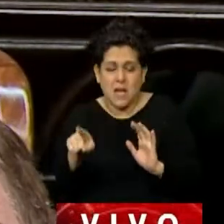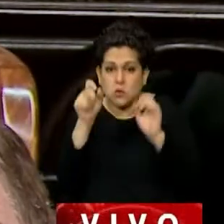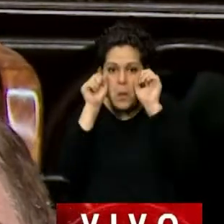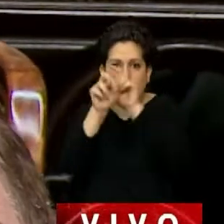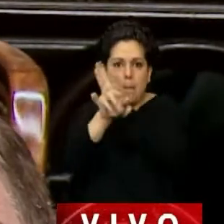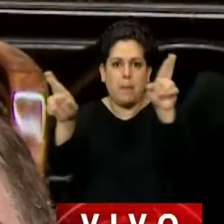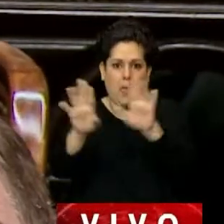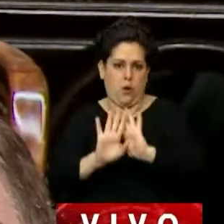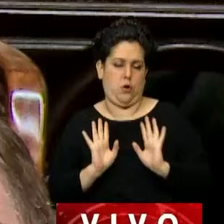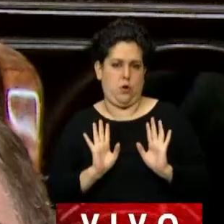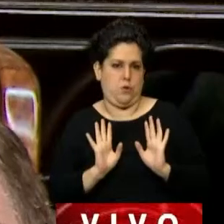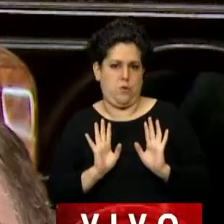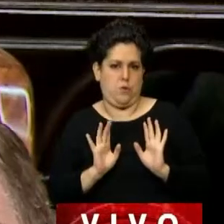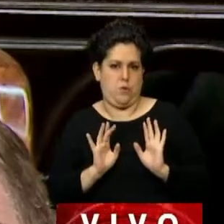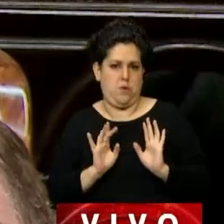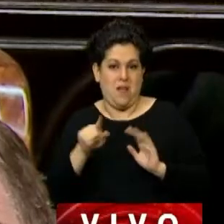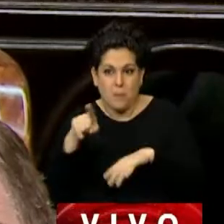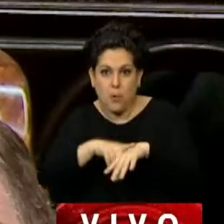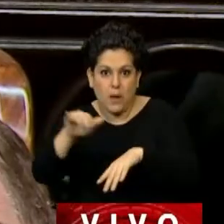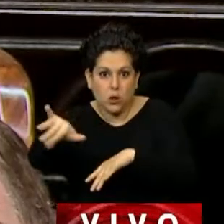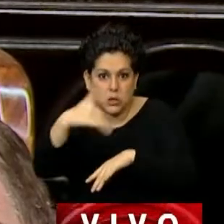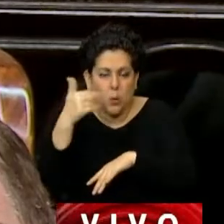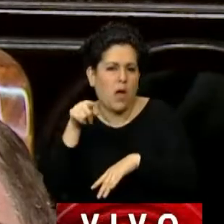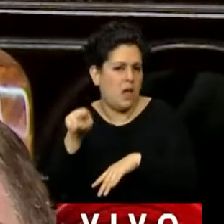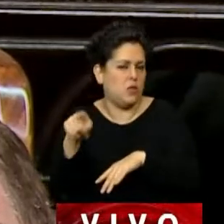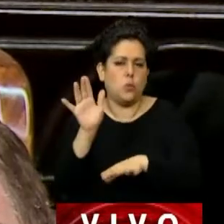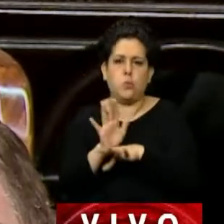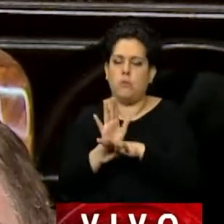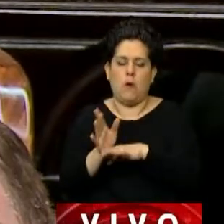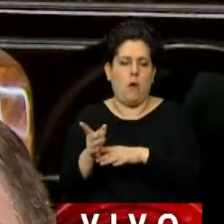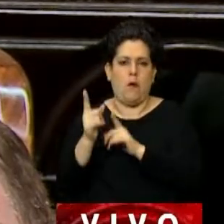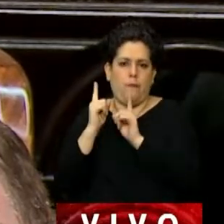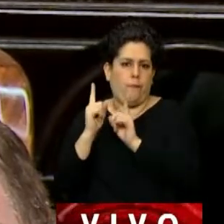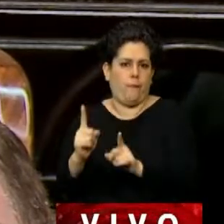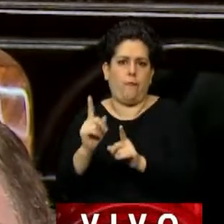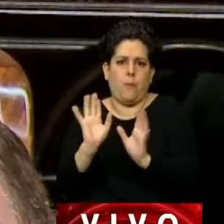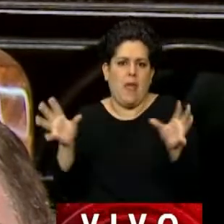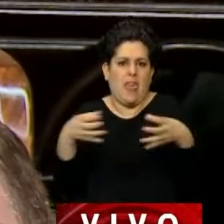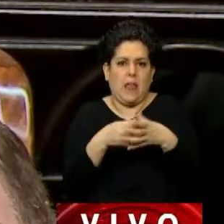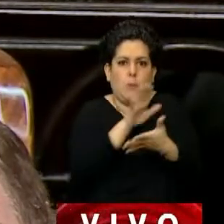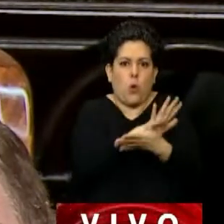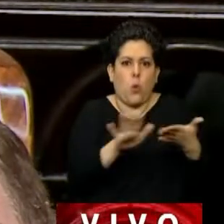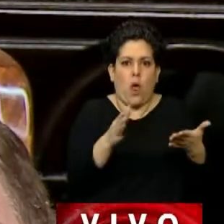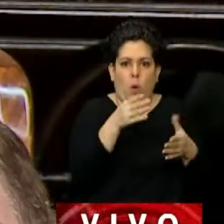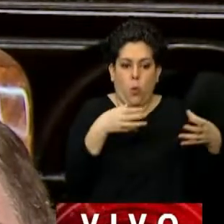criticable. Y esa es la herencia con la cual ahora tiene que lidiar el nuevo equipo económico.